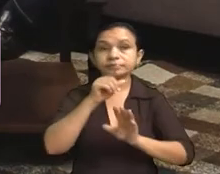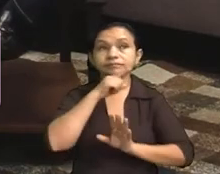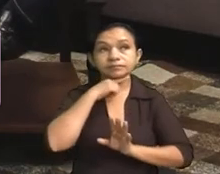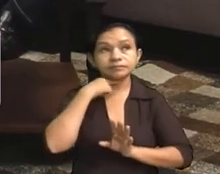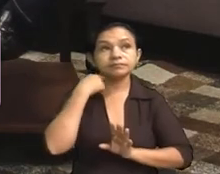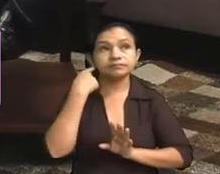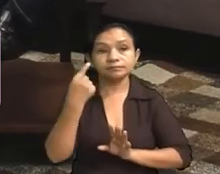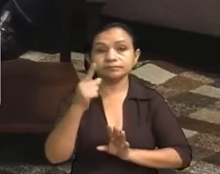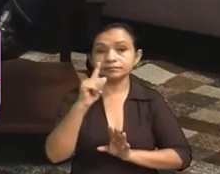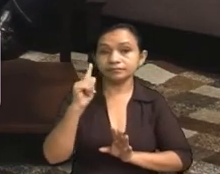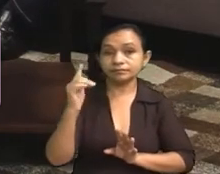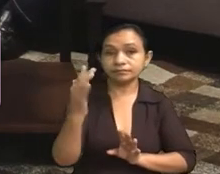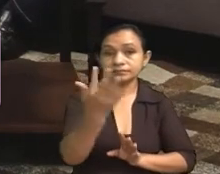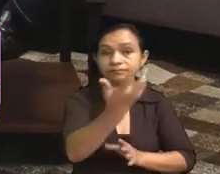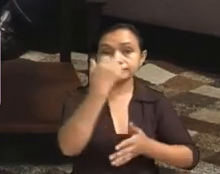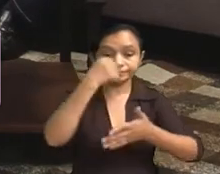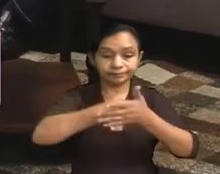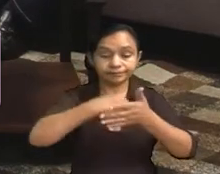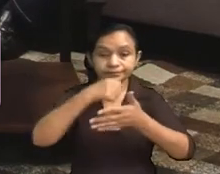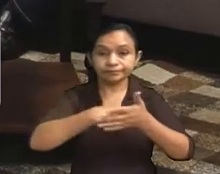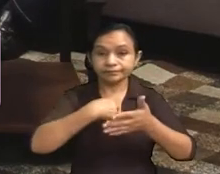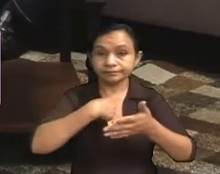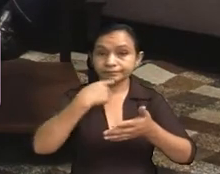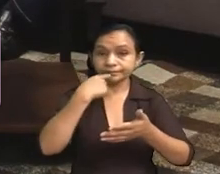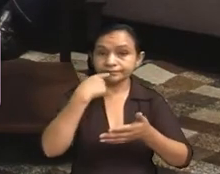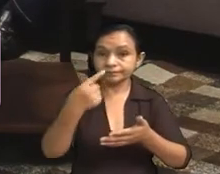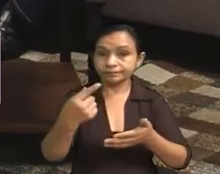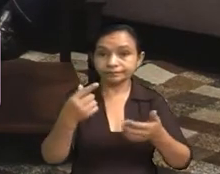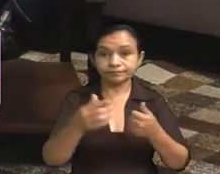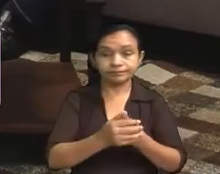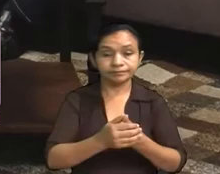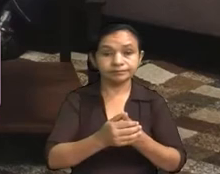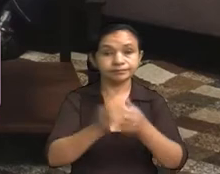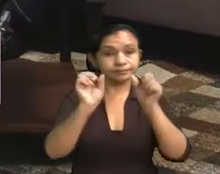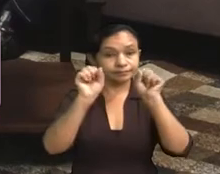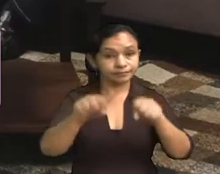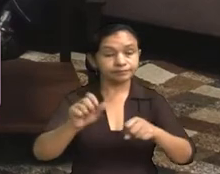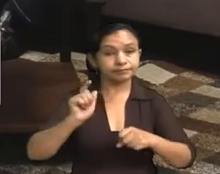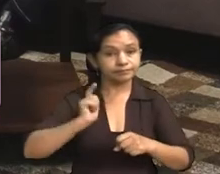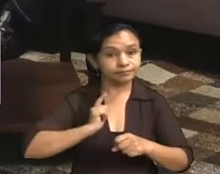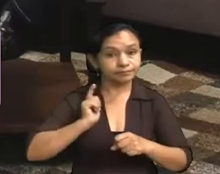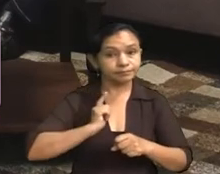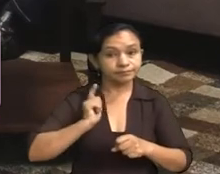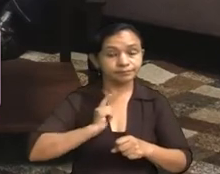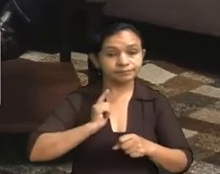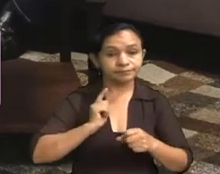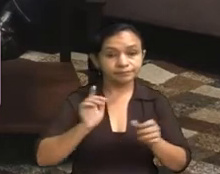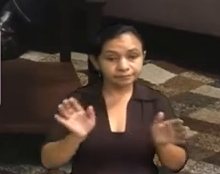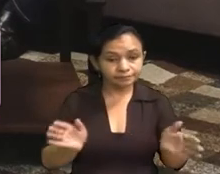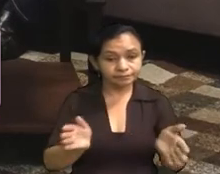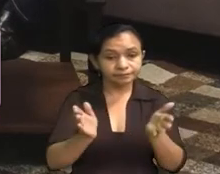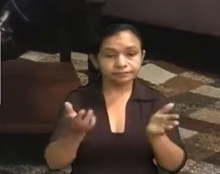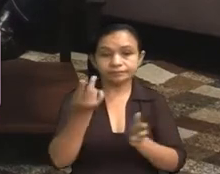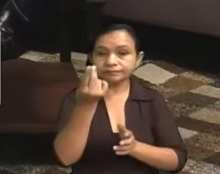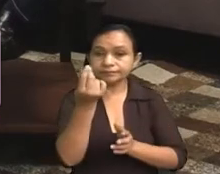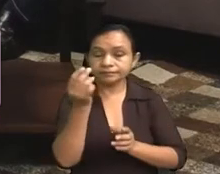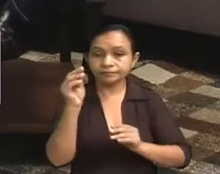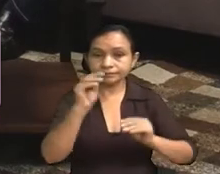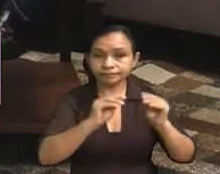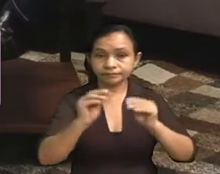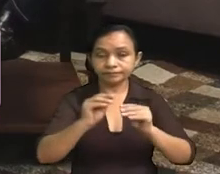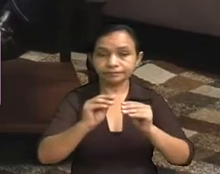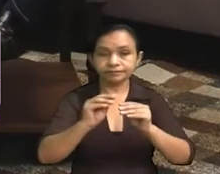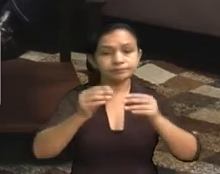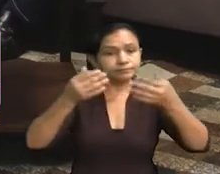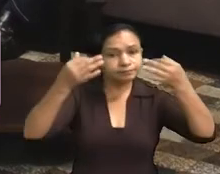Es decir, todo este esfuerzo que te estoy diciendo de lograr dinamizar la economía, recuperar